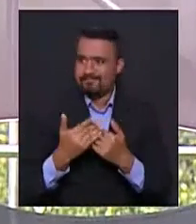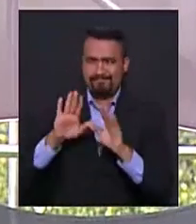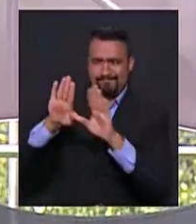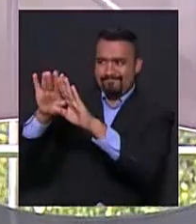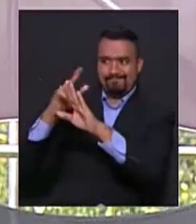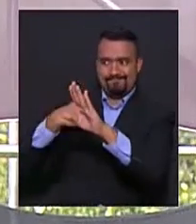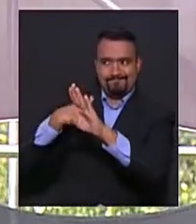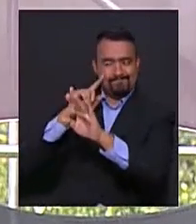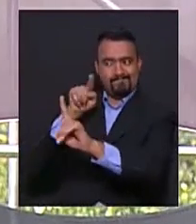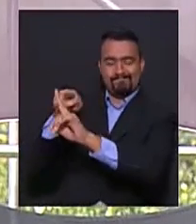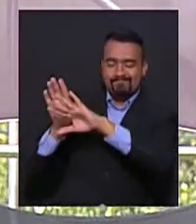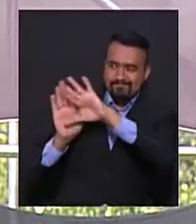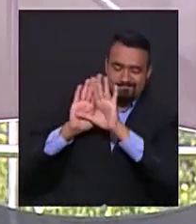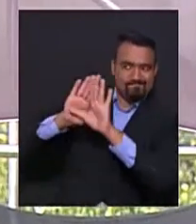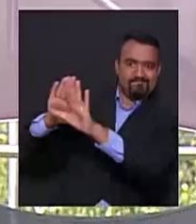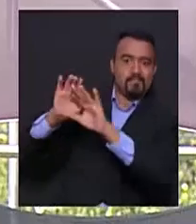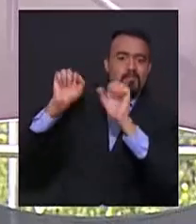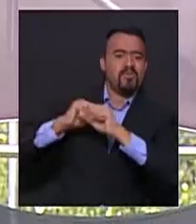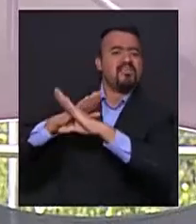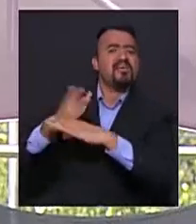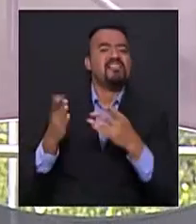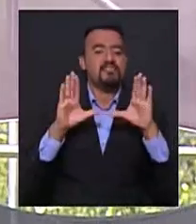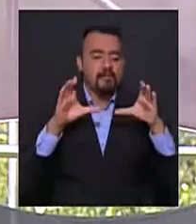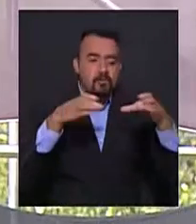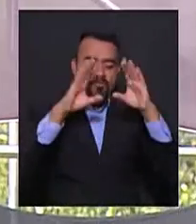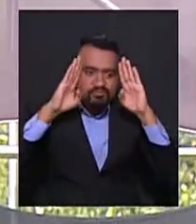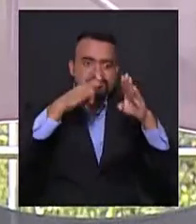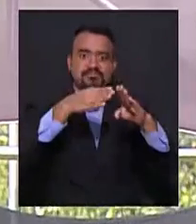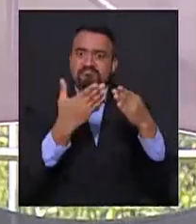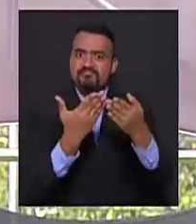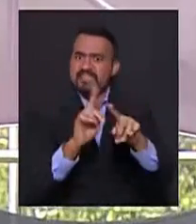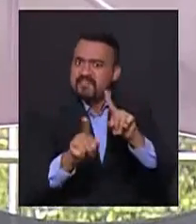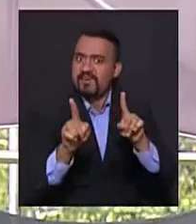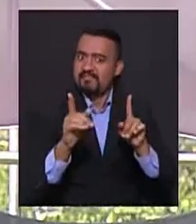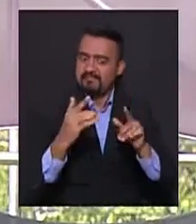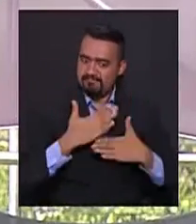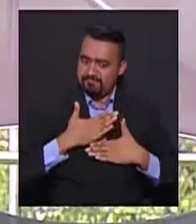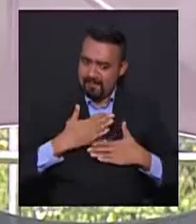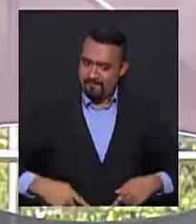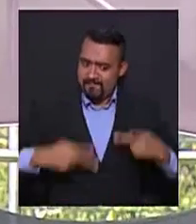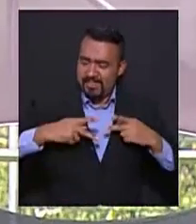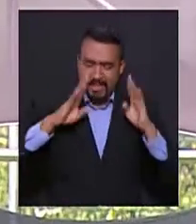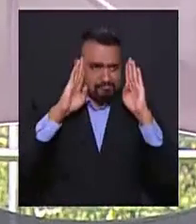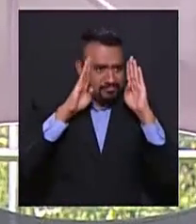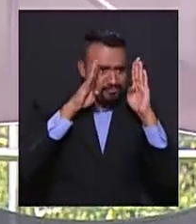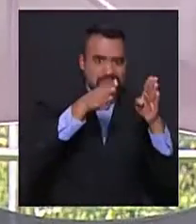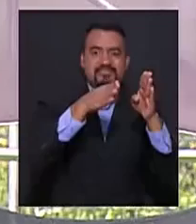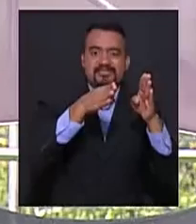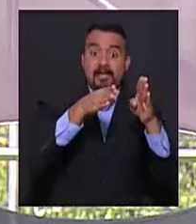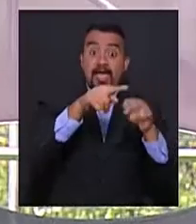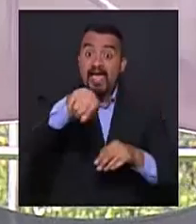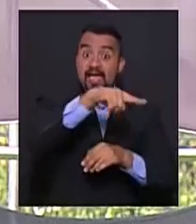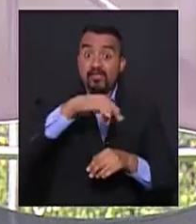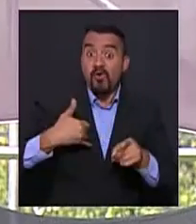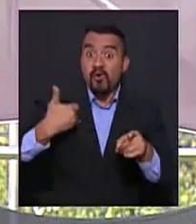hacer parte de ellas. Estos son los jóvenes que pueden romper el círculo de la violencia. Ellos son el corazón